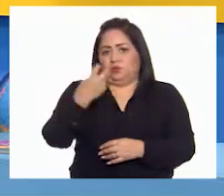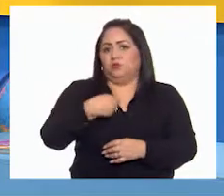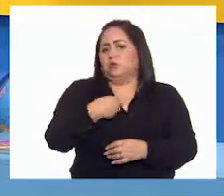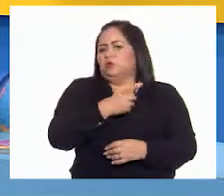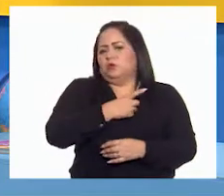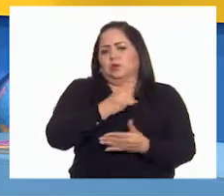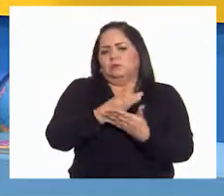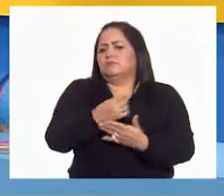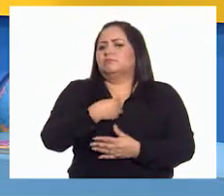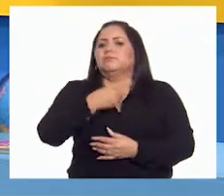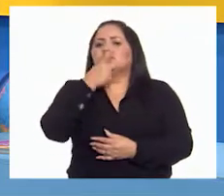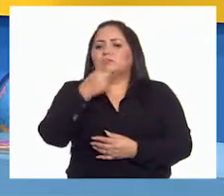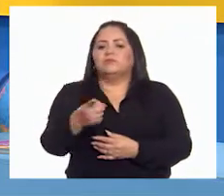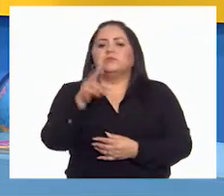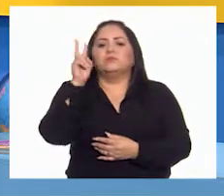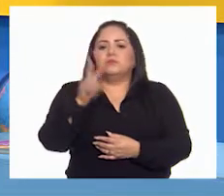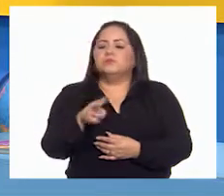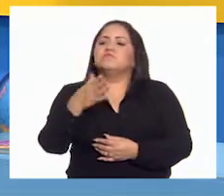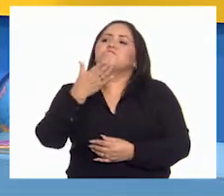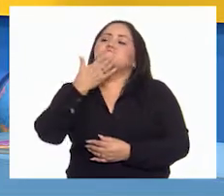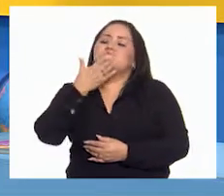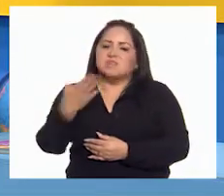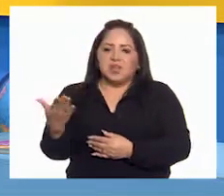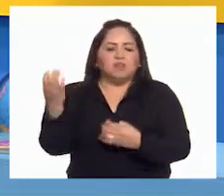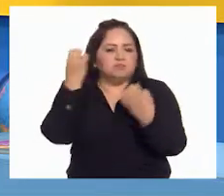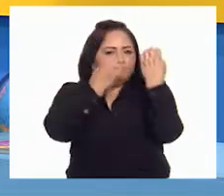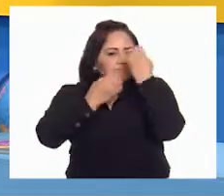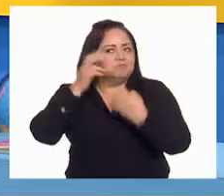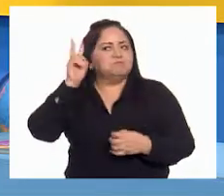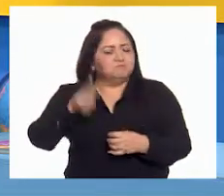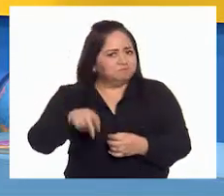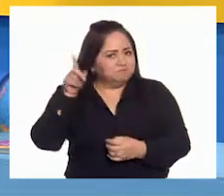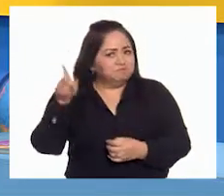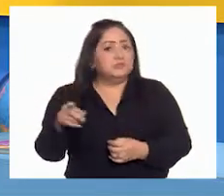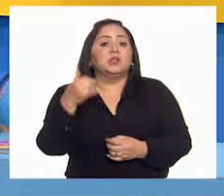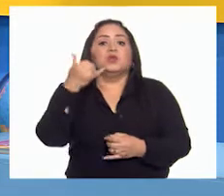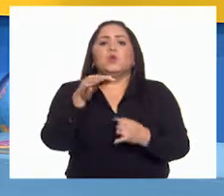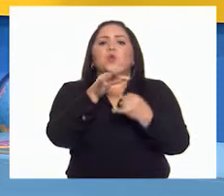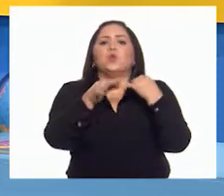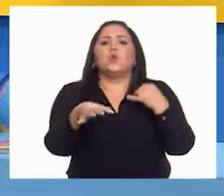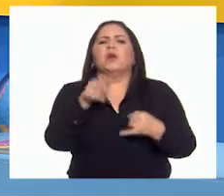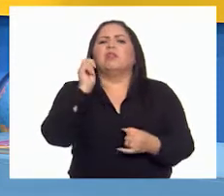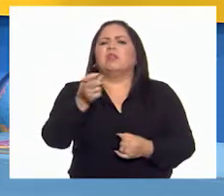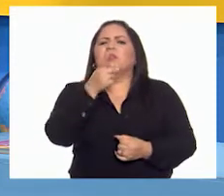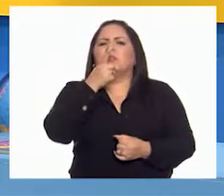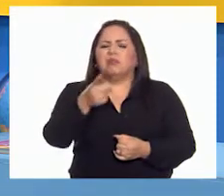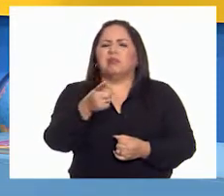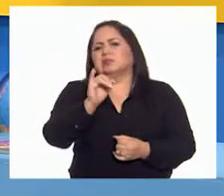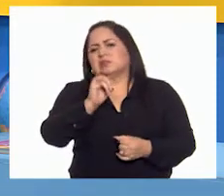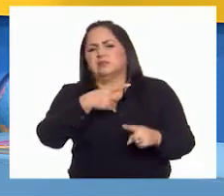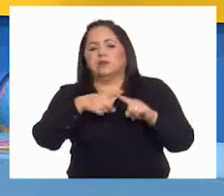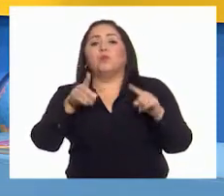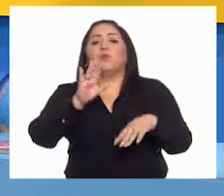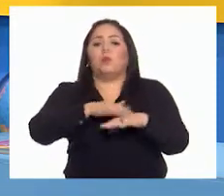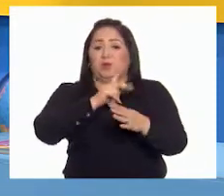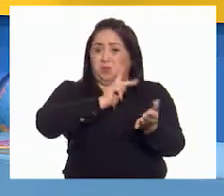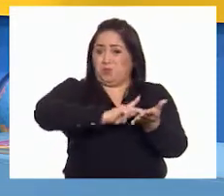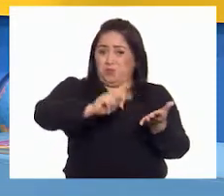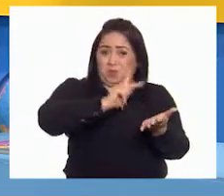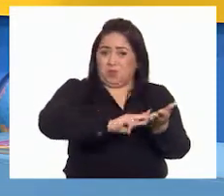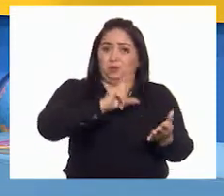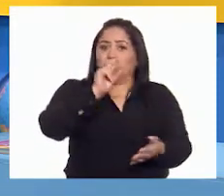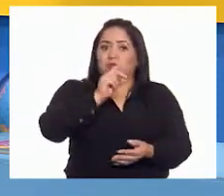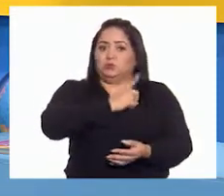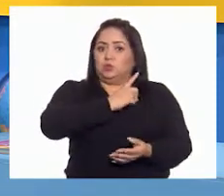puedo decirte muy buen análisis, María. Y lo último que dices es relevante. Los poemas no